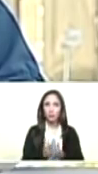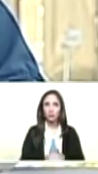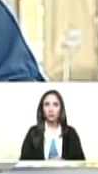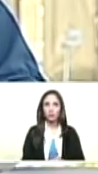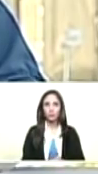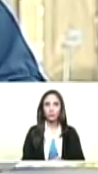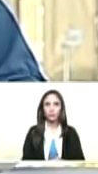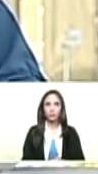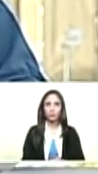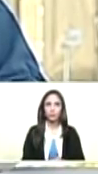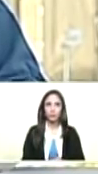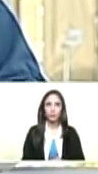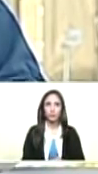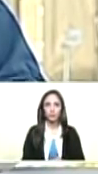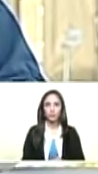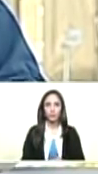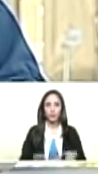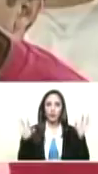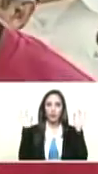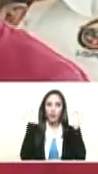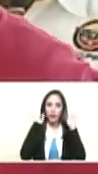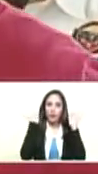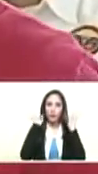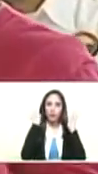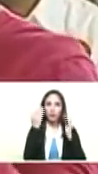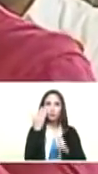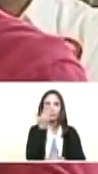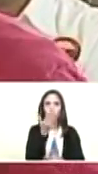la compañera Erika del Valle,